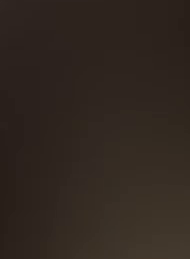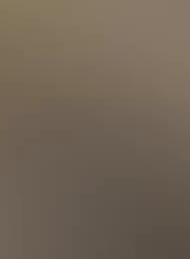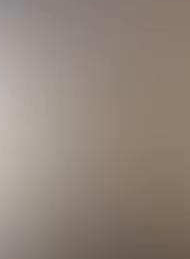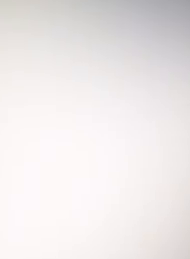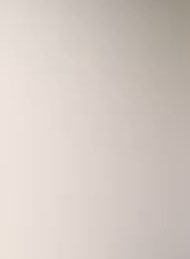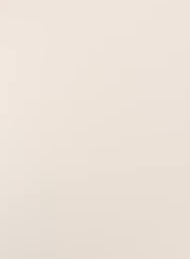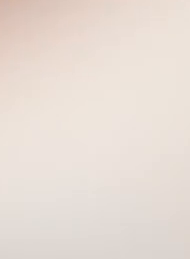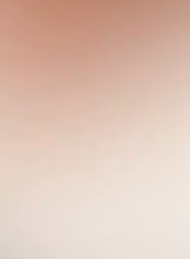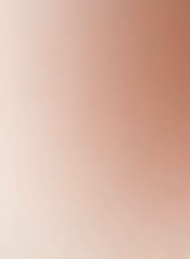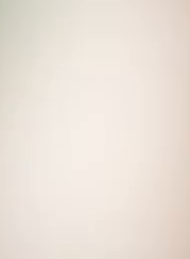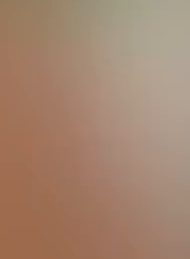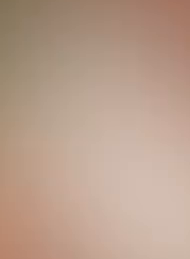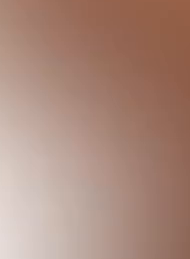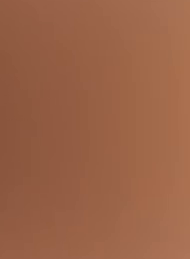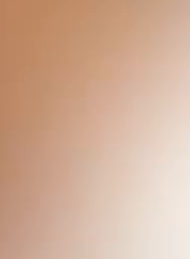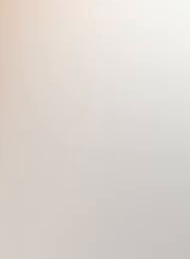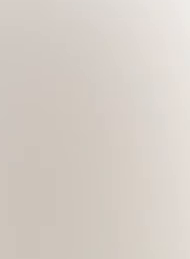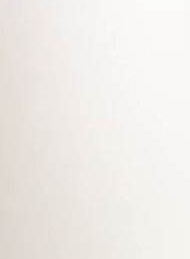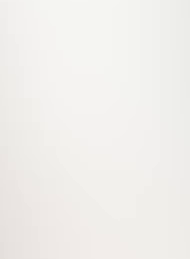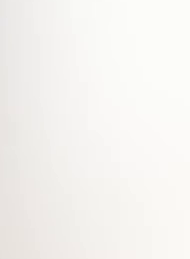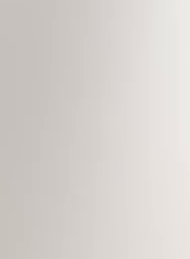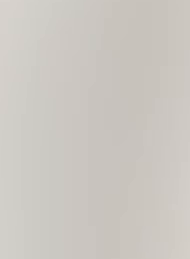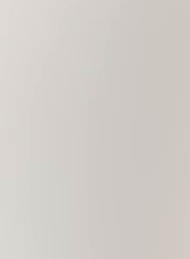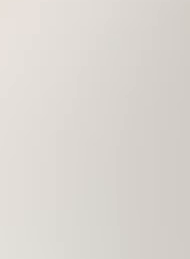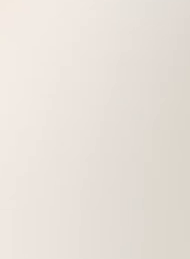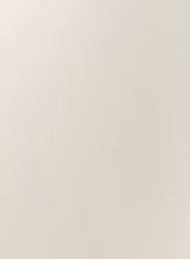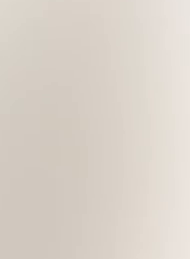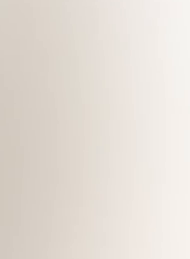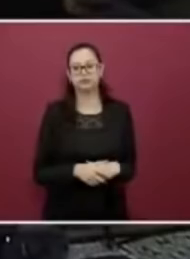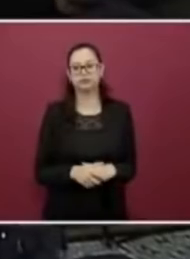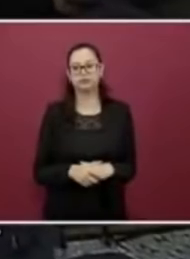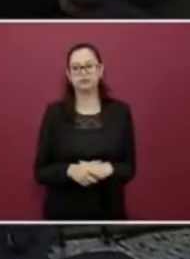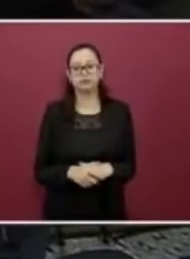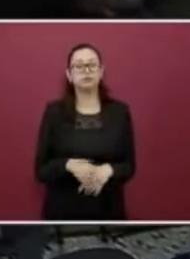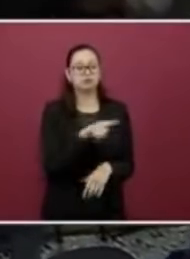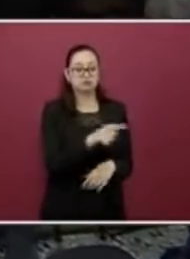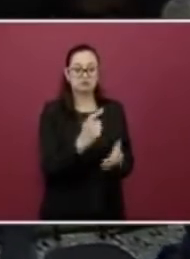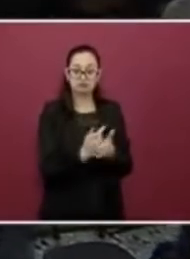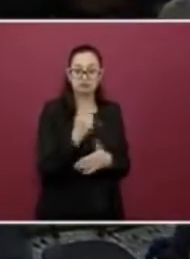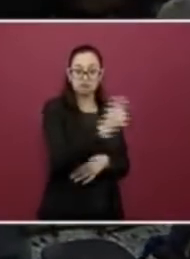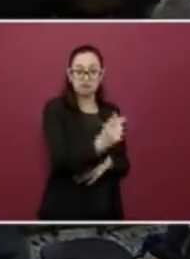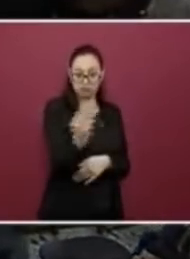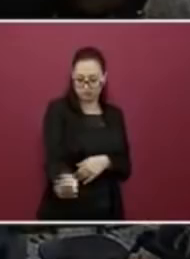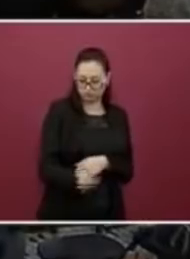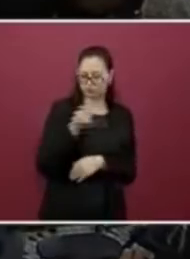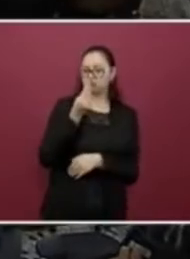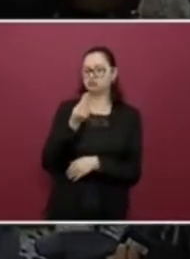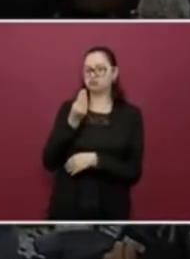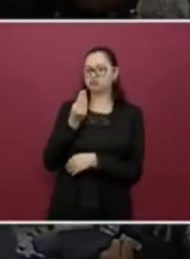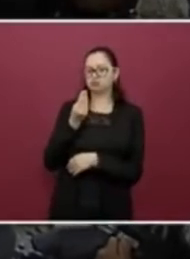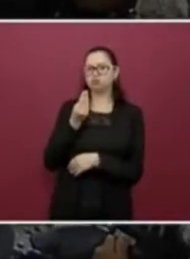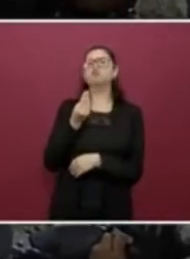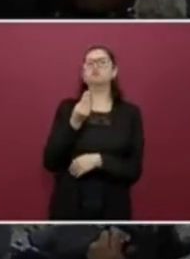género! ¡No existe violencia de género! ¡Guarda silencio! ¡No te estoy hablando a ti! A lo que se refirió López Obrador fue a la respuesta